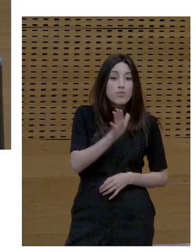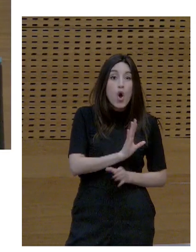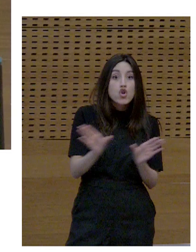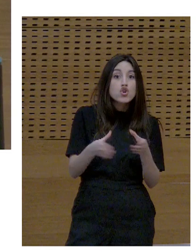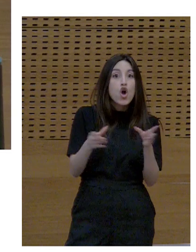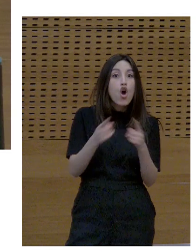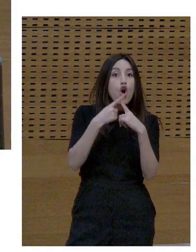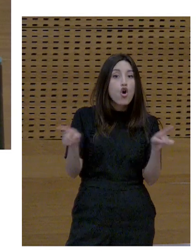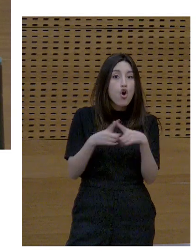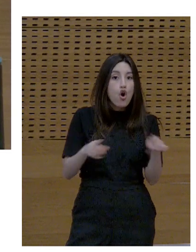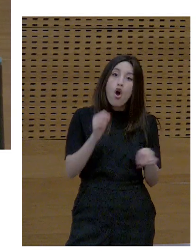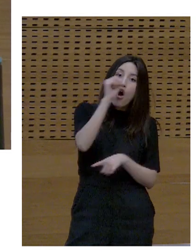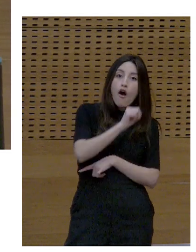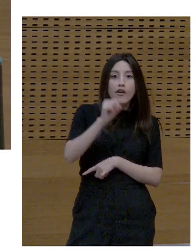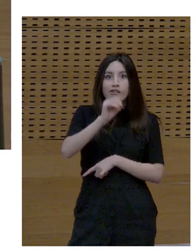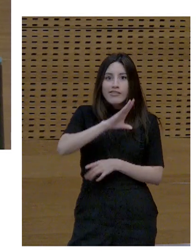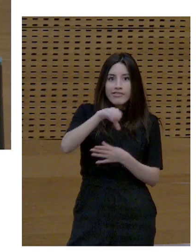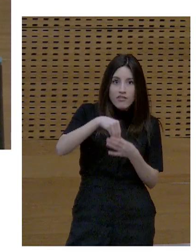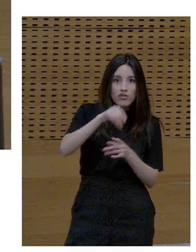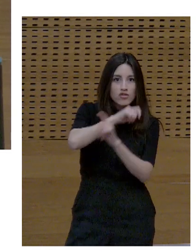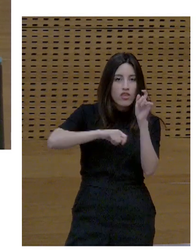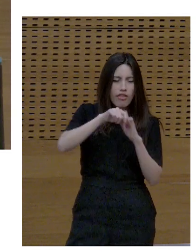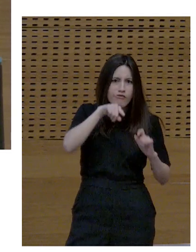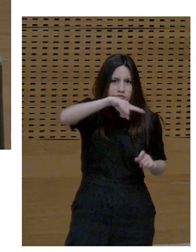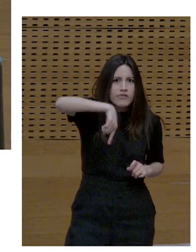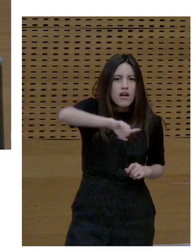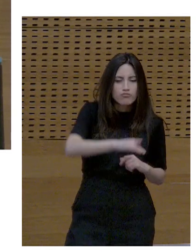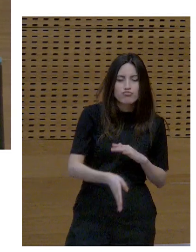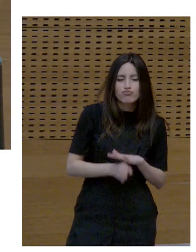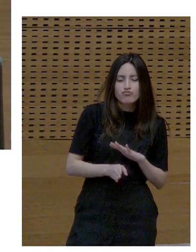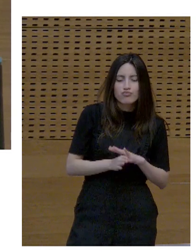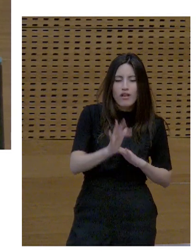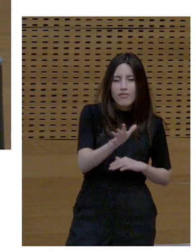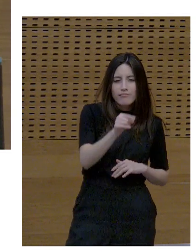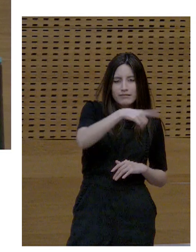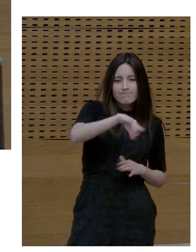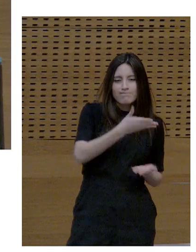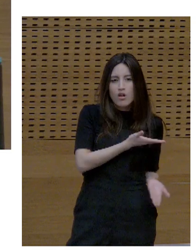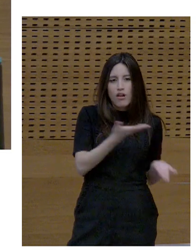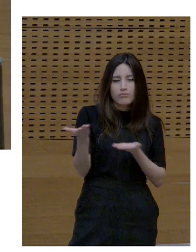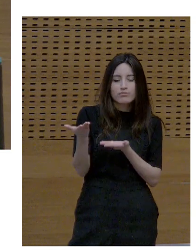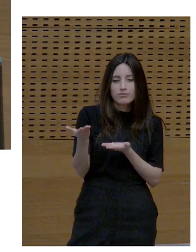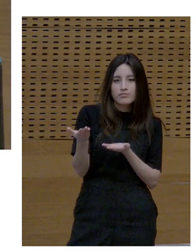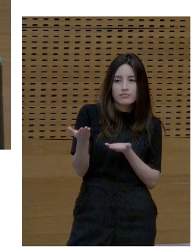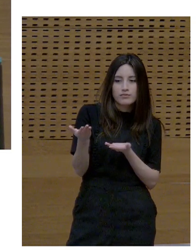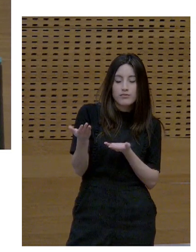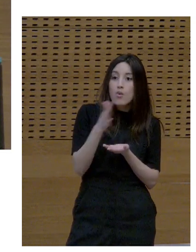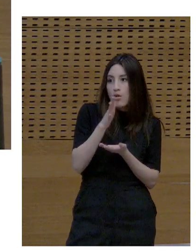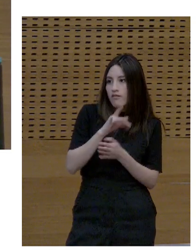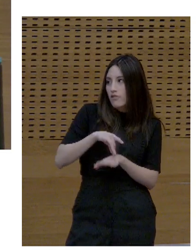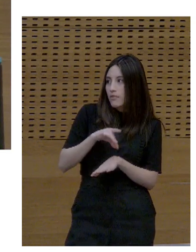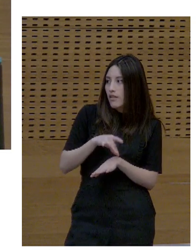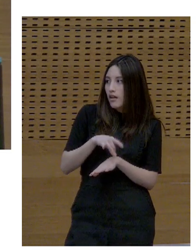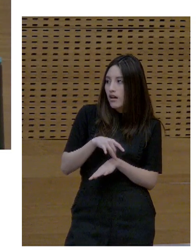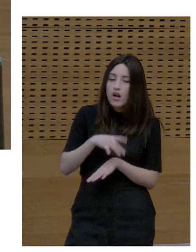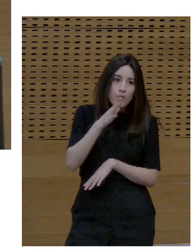ANAPAR cumple mucho. O sea, porque por un lado ayuda incluso, o sea, para la enfermedad, ¿no? Porque te